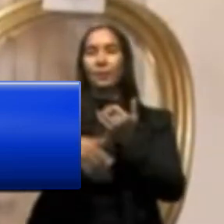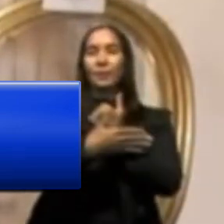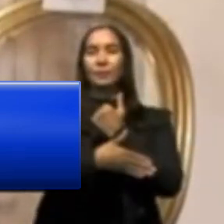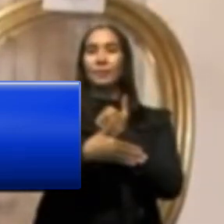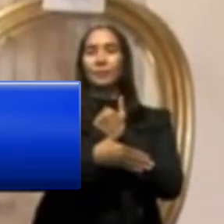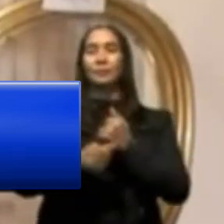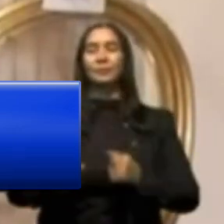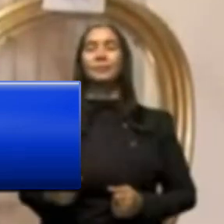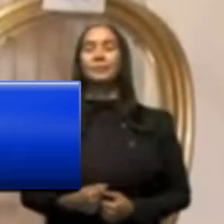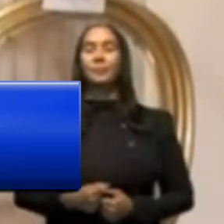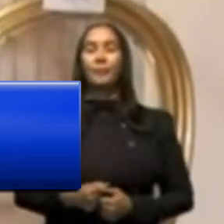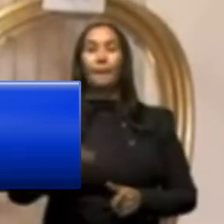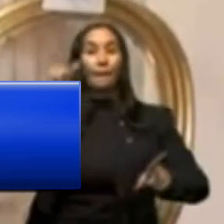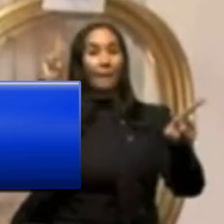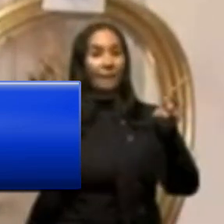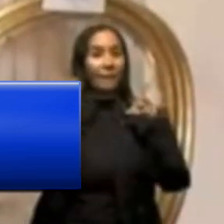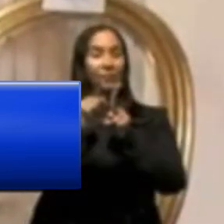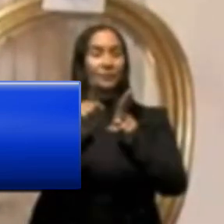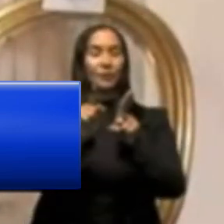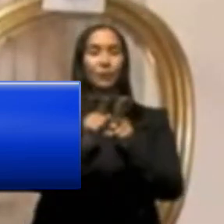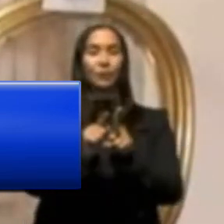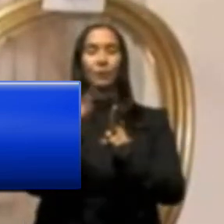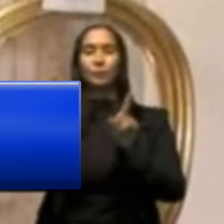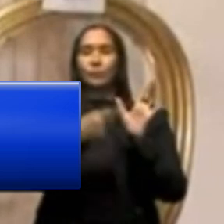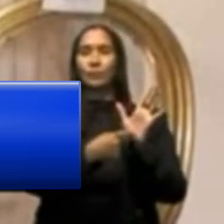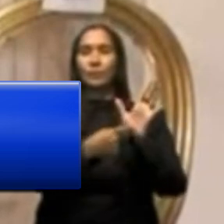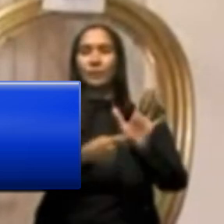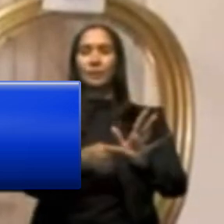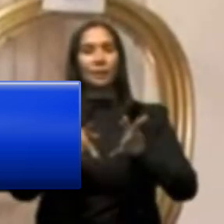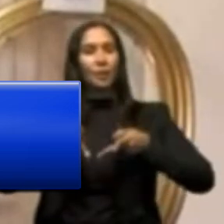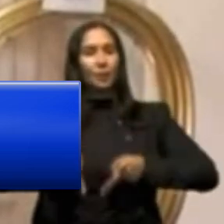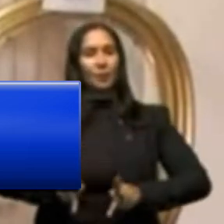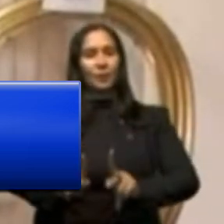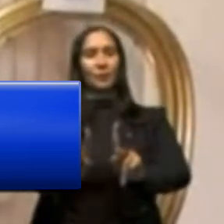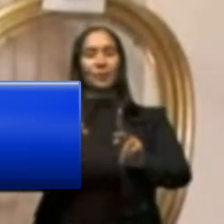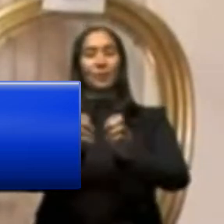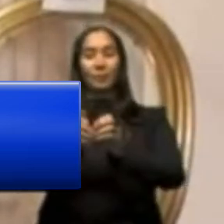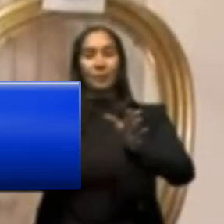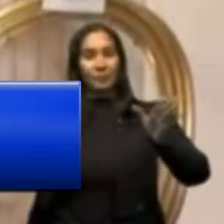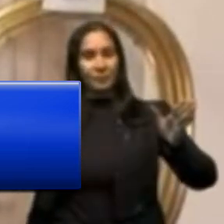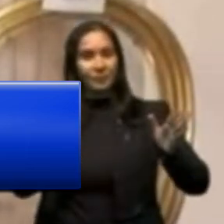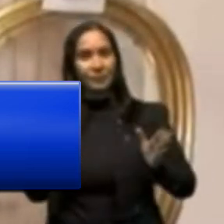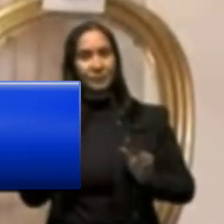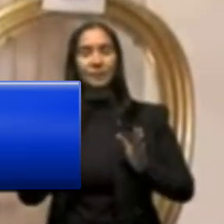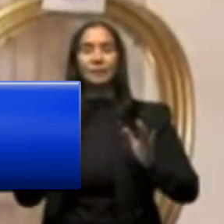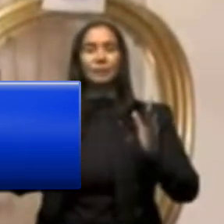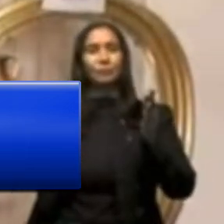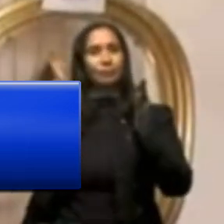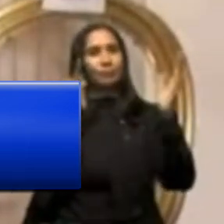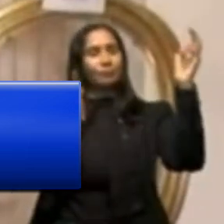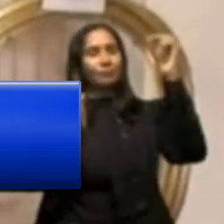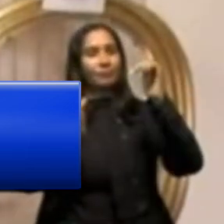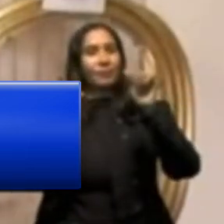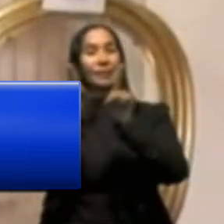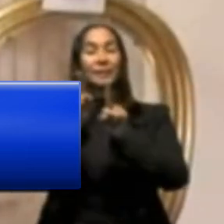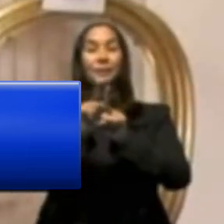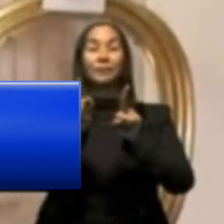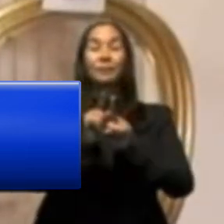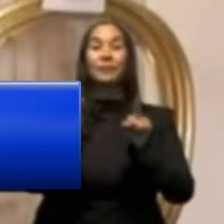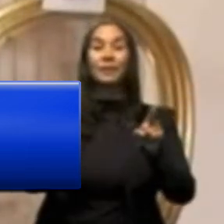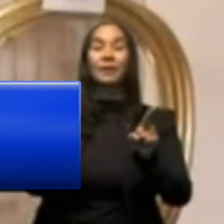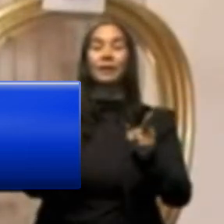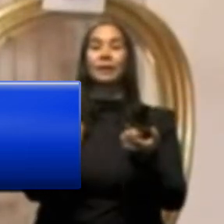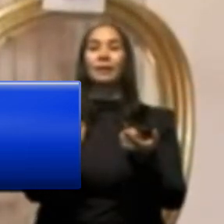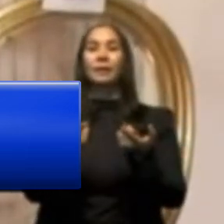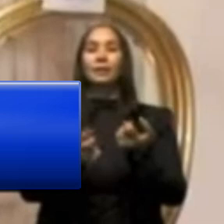nación este acuerdo no solo representa la oportunidad de expandir nuestro espacio aéreo sino que también